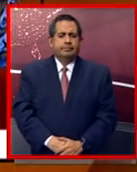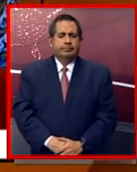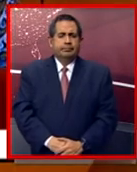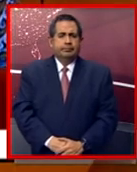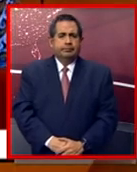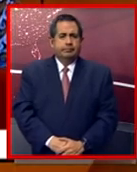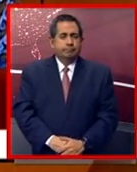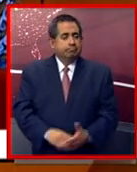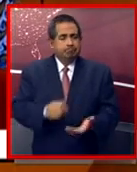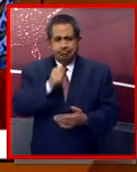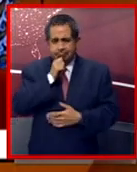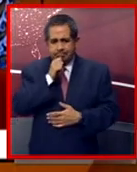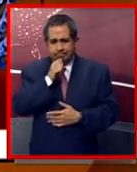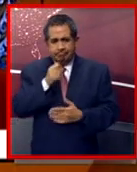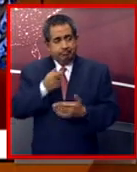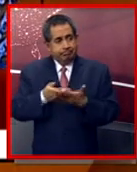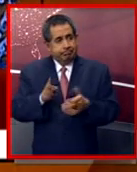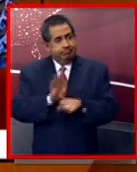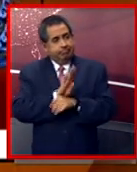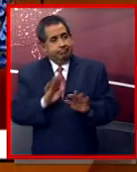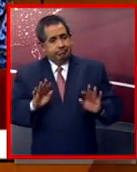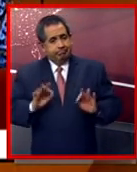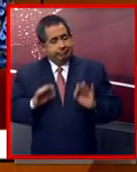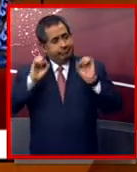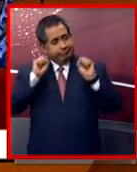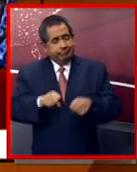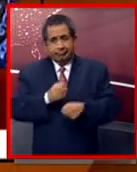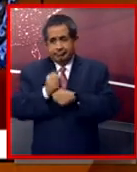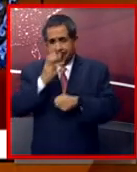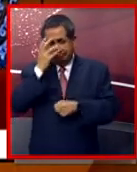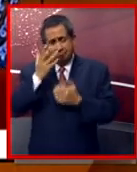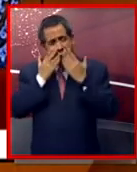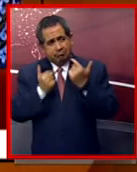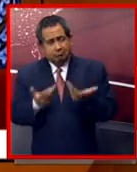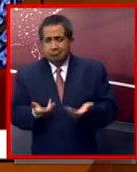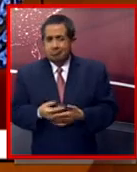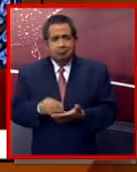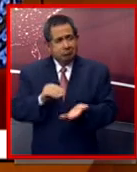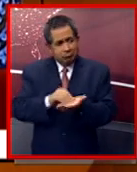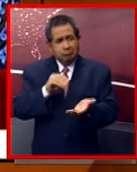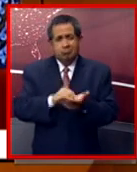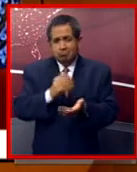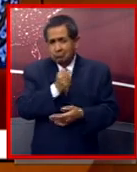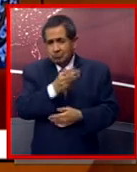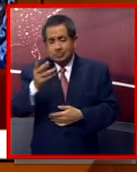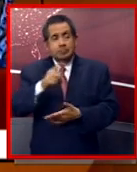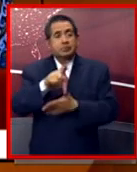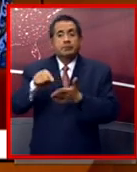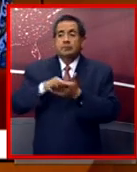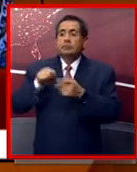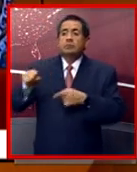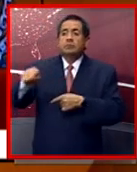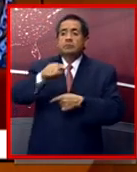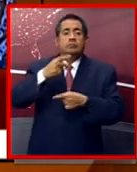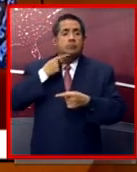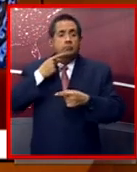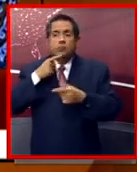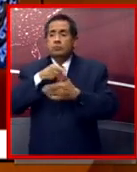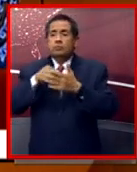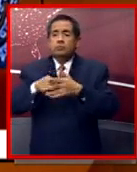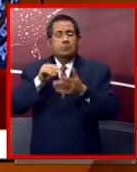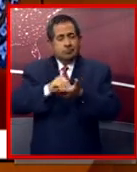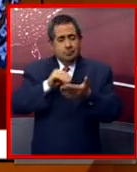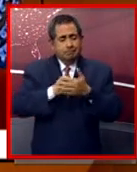Aún no somos siquiera beneficiarias a una vida libre de violencia en ninguno de los espacios públicos, políticos ni